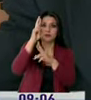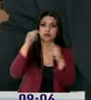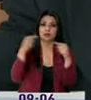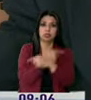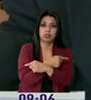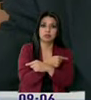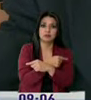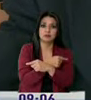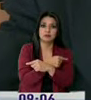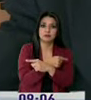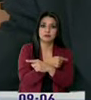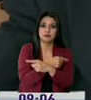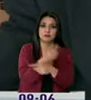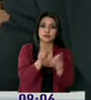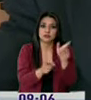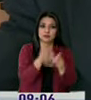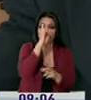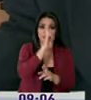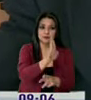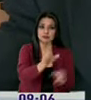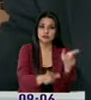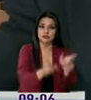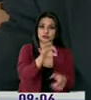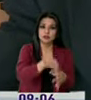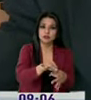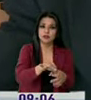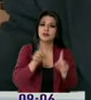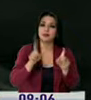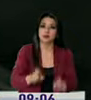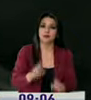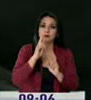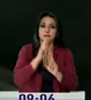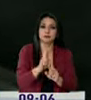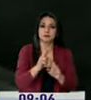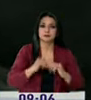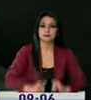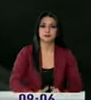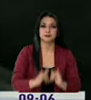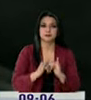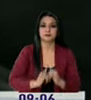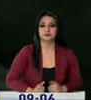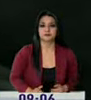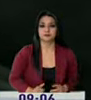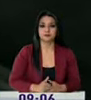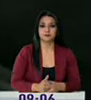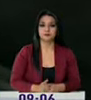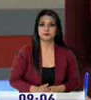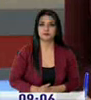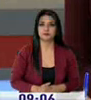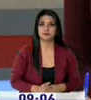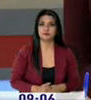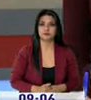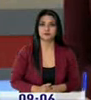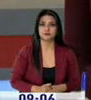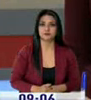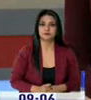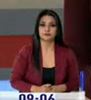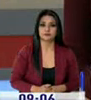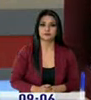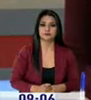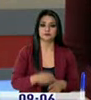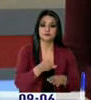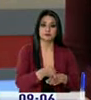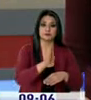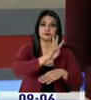contra de la voluntad del pueblo ecuatoriano. Informó Héctor Romero. La